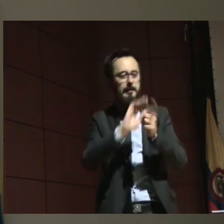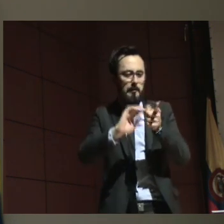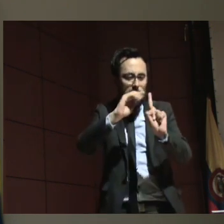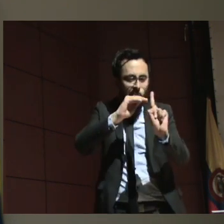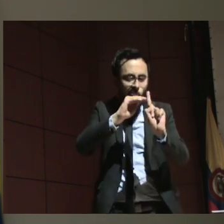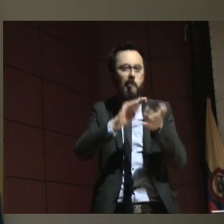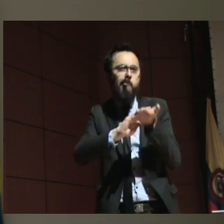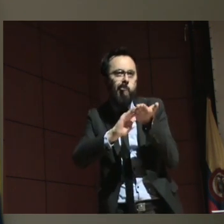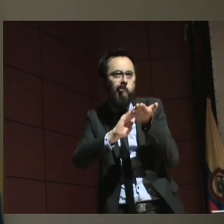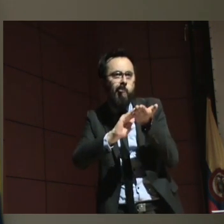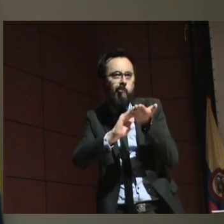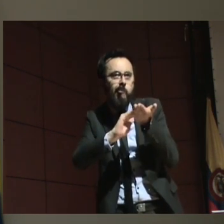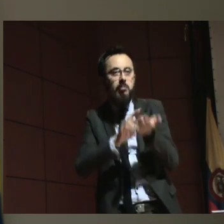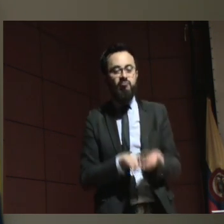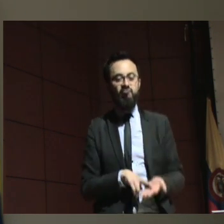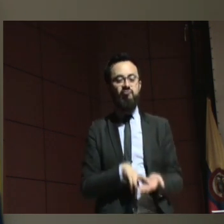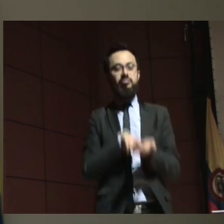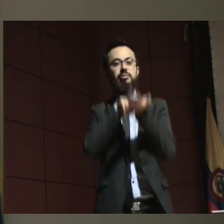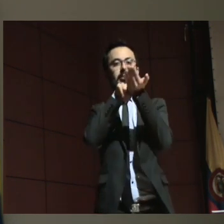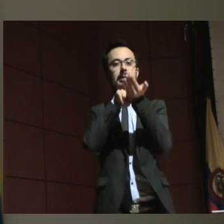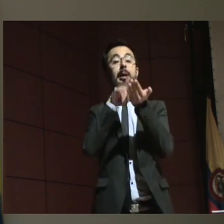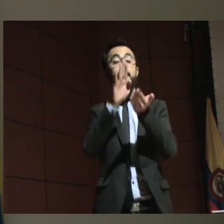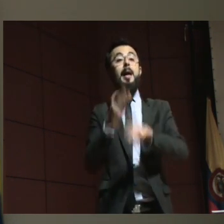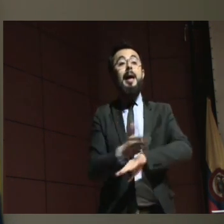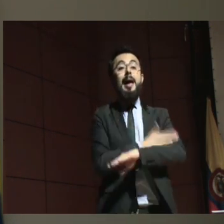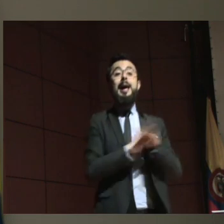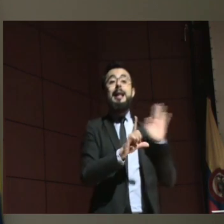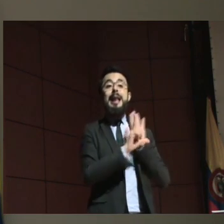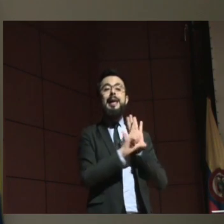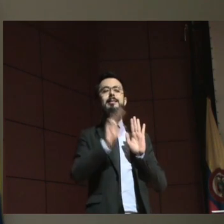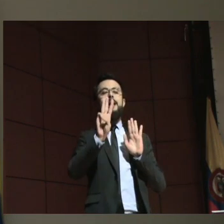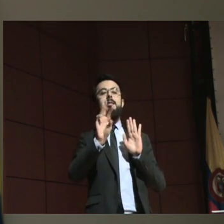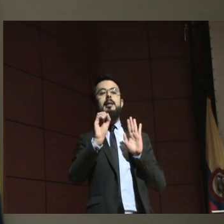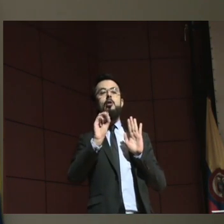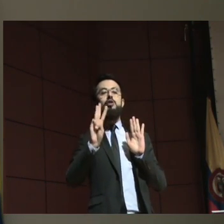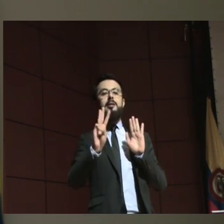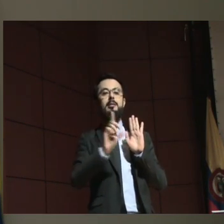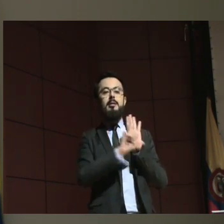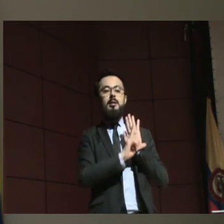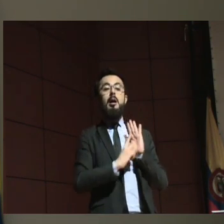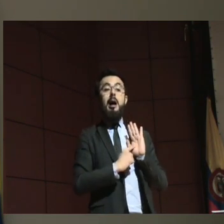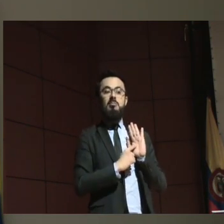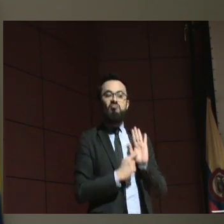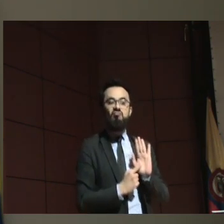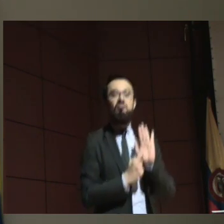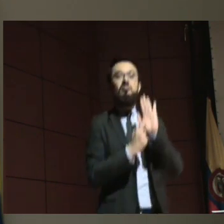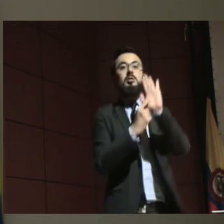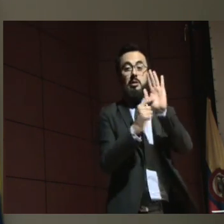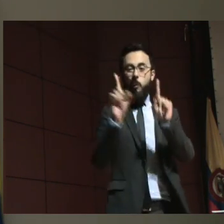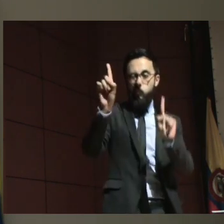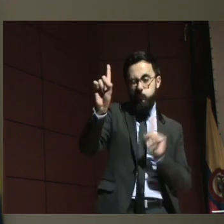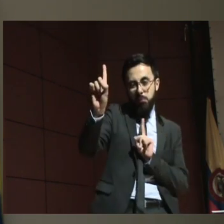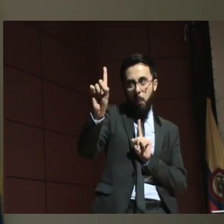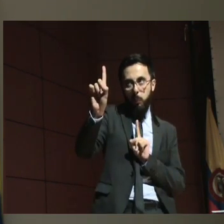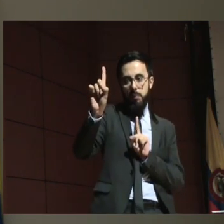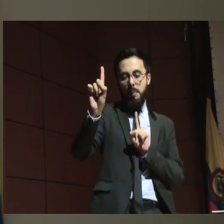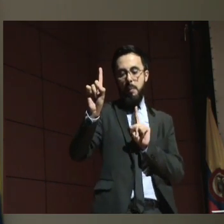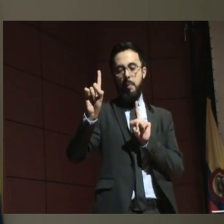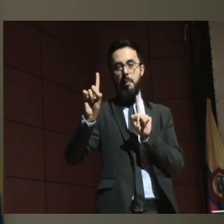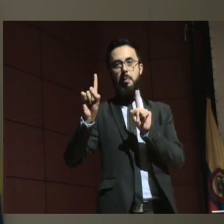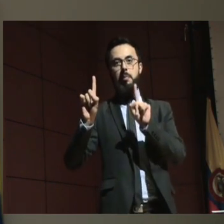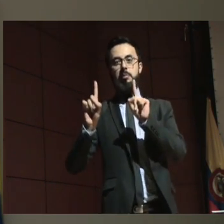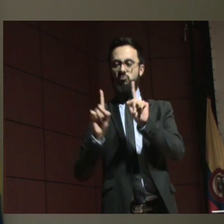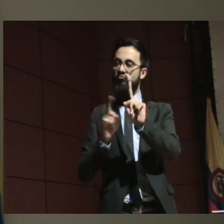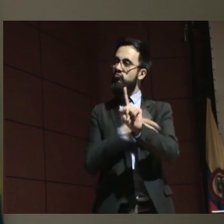mínimos avances de la ley 1306 frente al Código Civil, en términos de que permite de alguna manera salir de la interdicción. Porque como